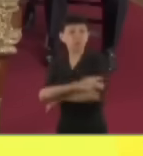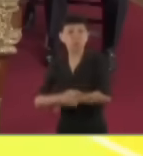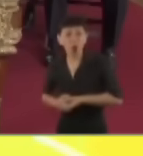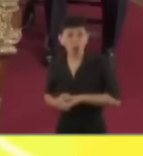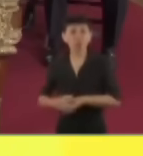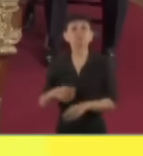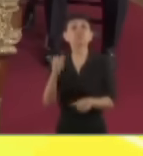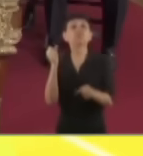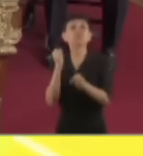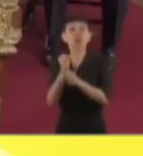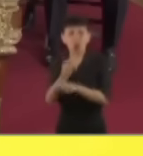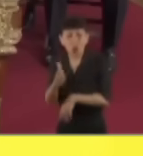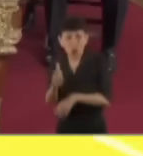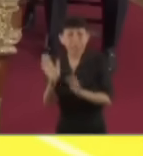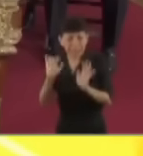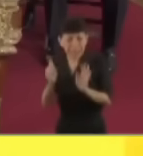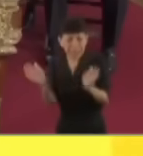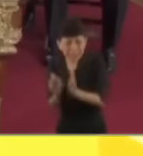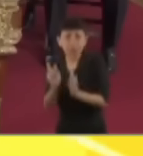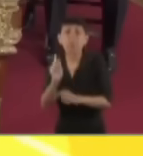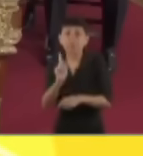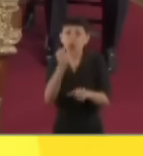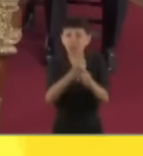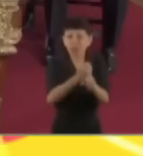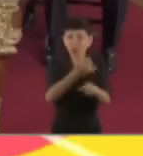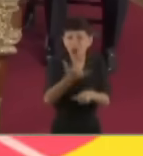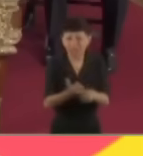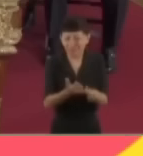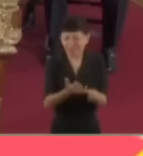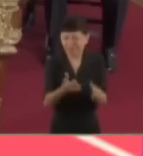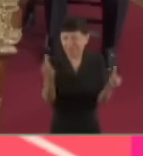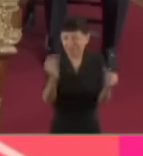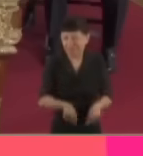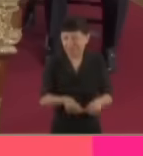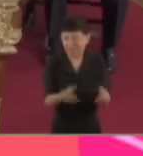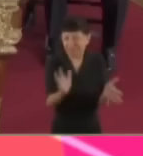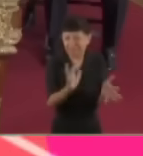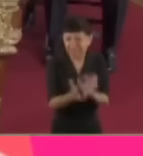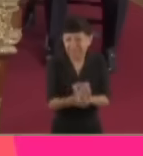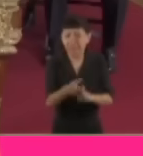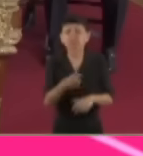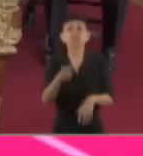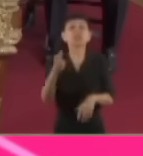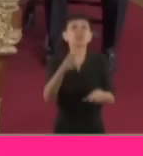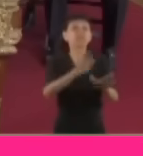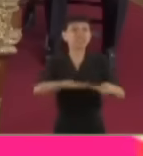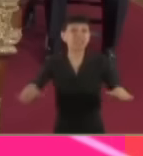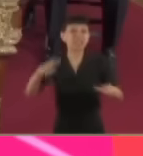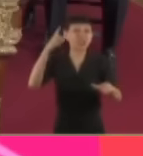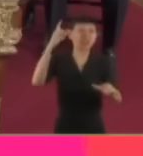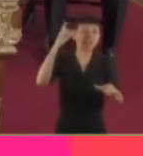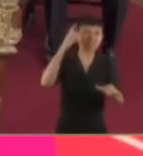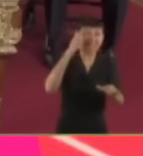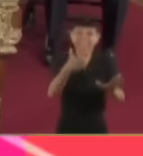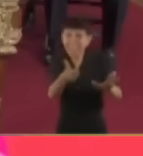Bueno, son todas las apreciaciones, son válidas. A ver. Recuerden algunas cuestiones, ¿sí? Cuando se generó la cuarentena pleno